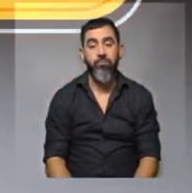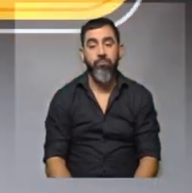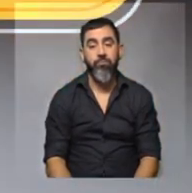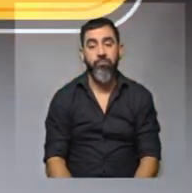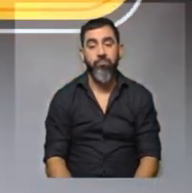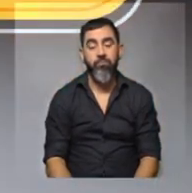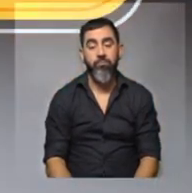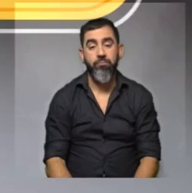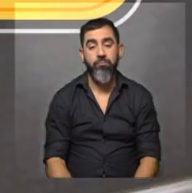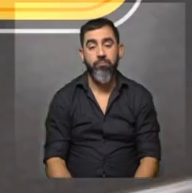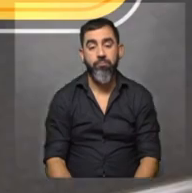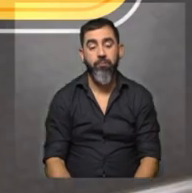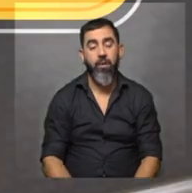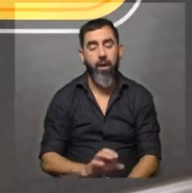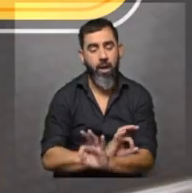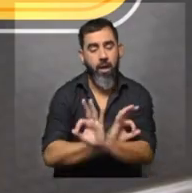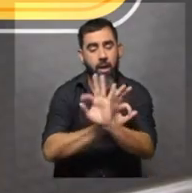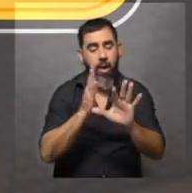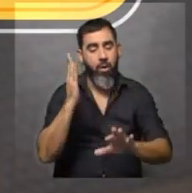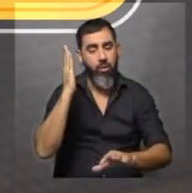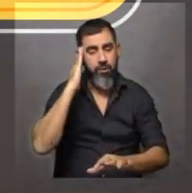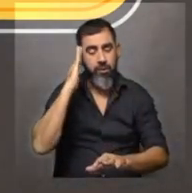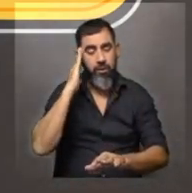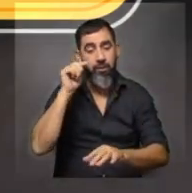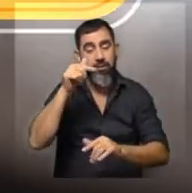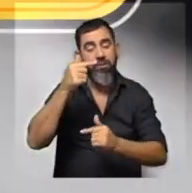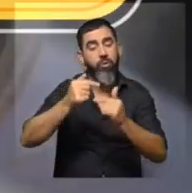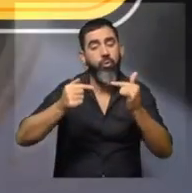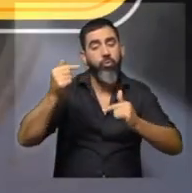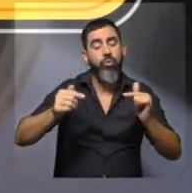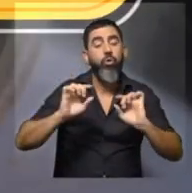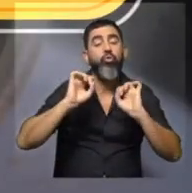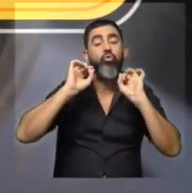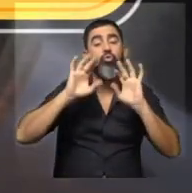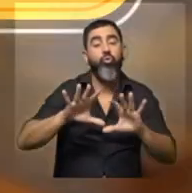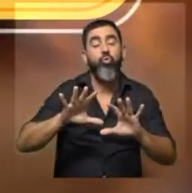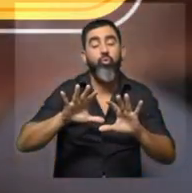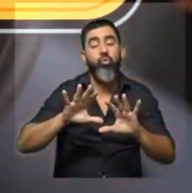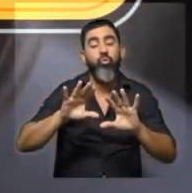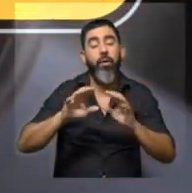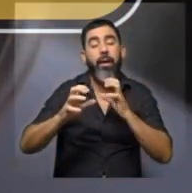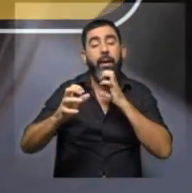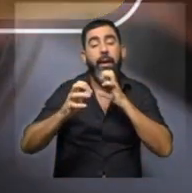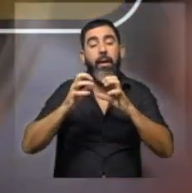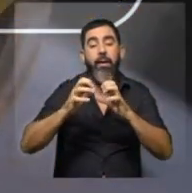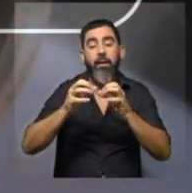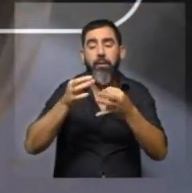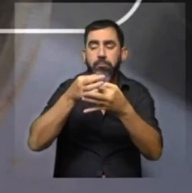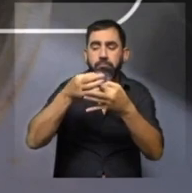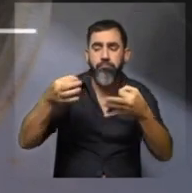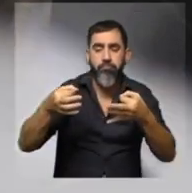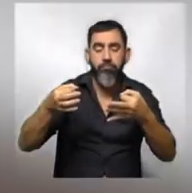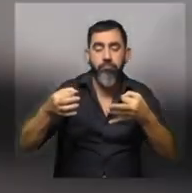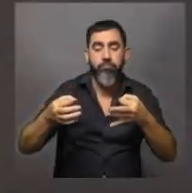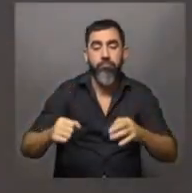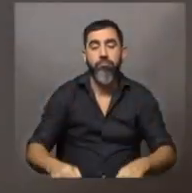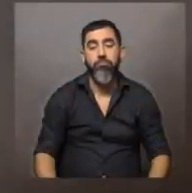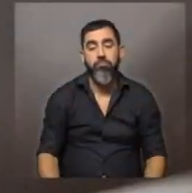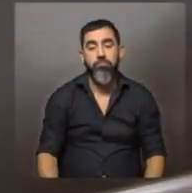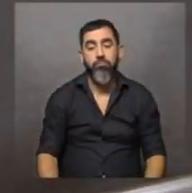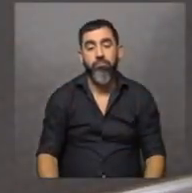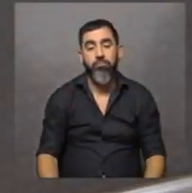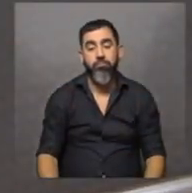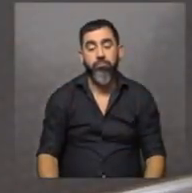Desde hace mucho, está muy claro ya, es que los campos electromagnéticos solo transfieren cantidades de energía muy bien establecidas, ¿no?